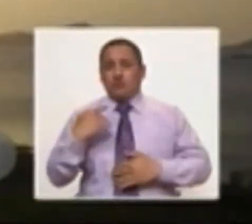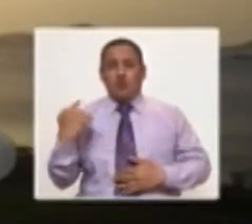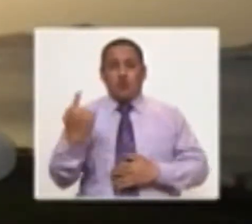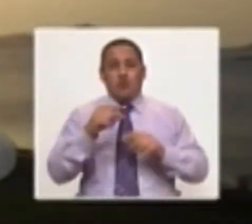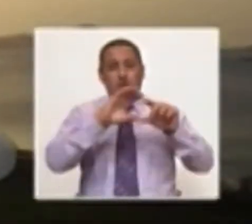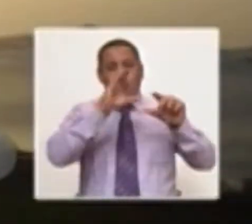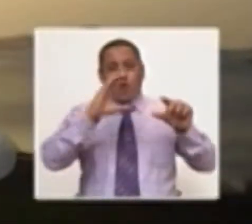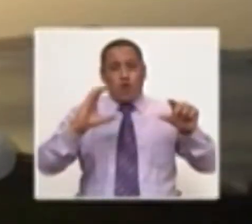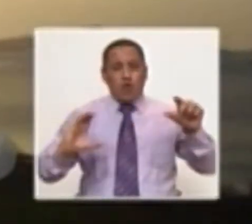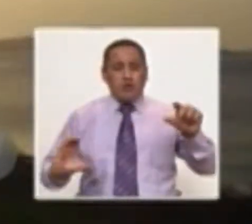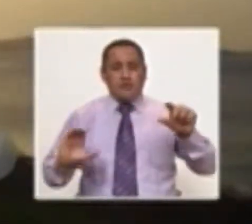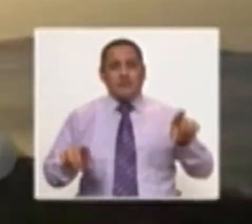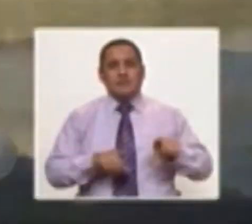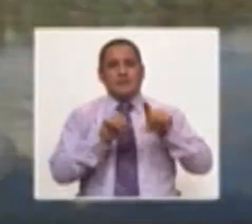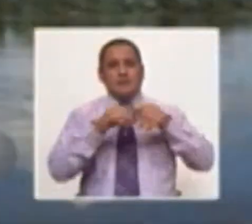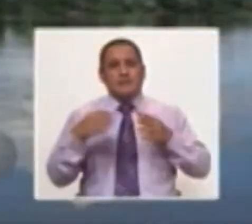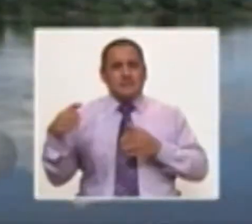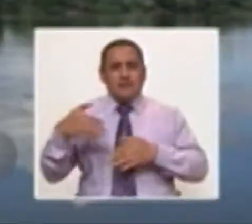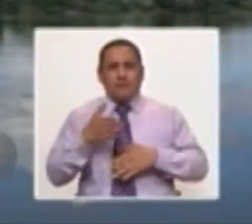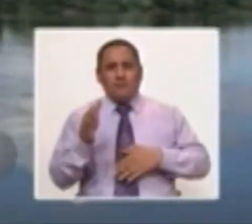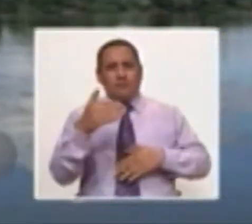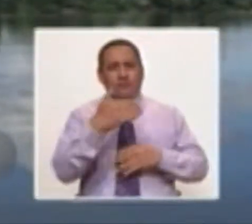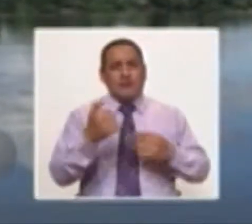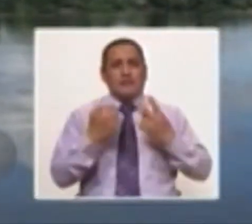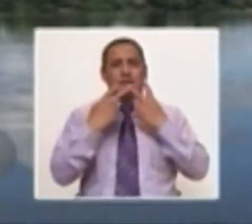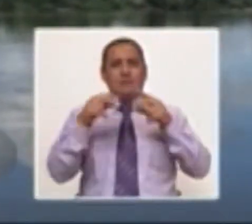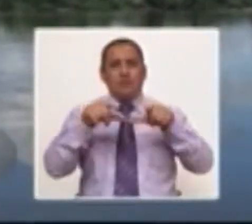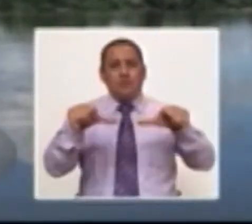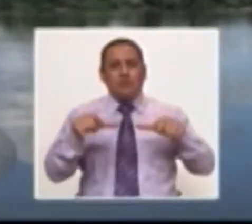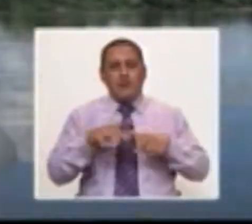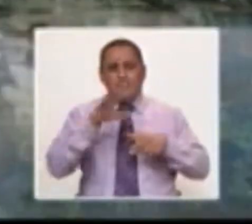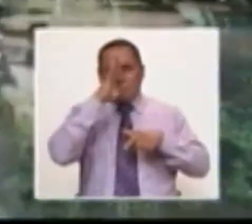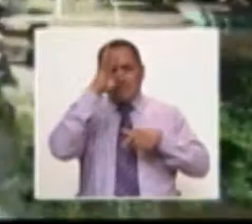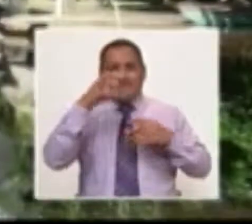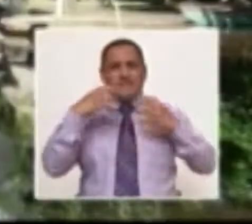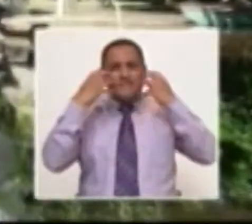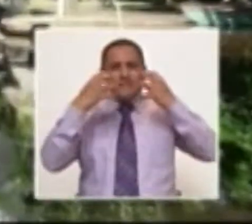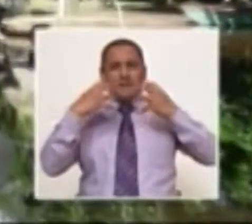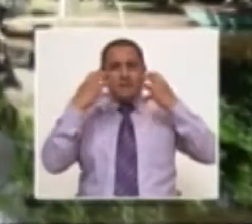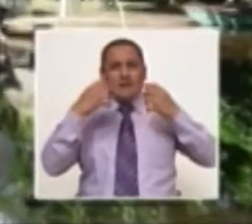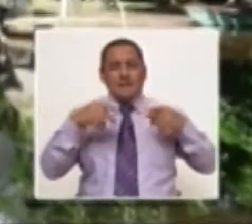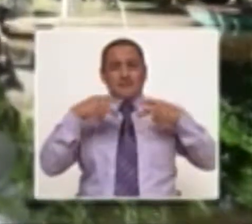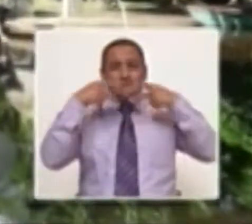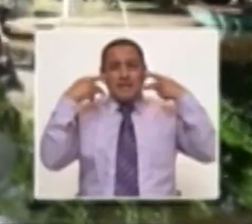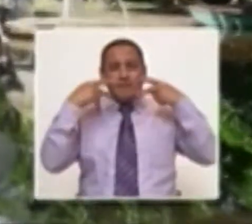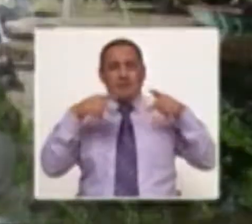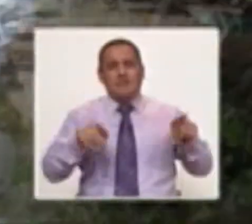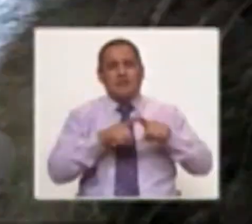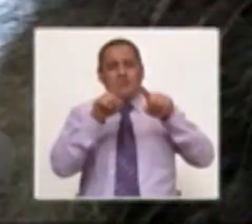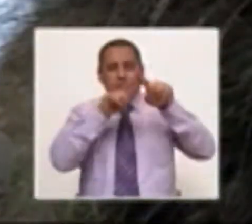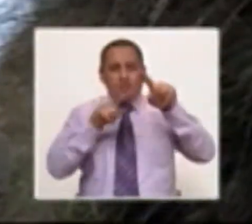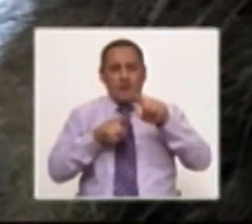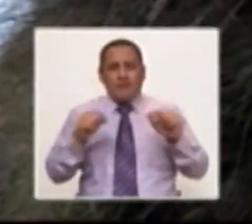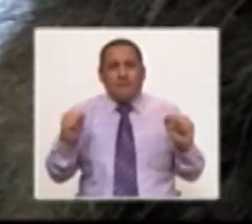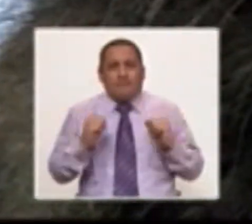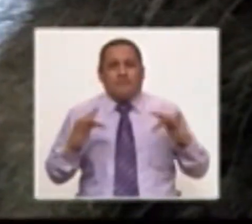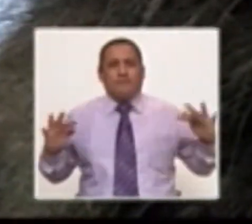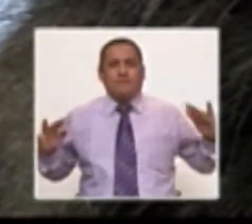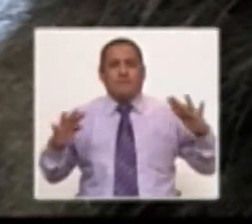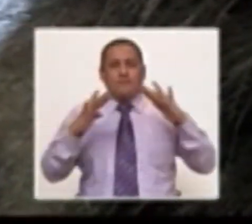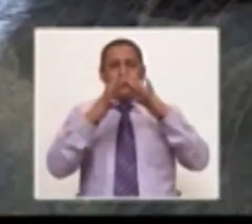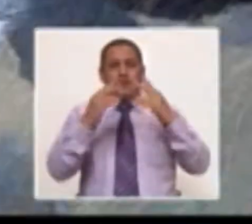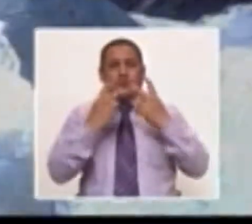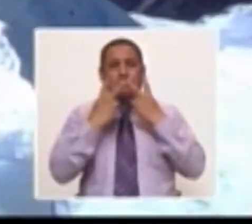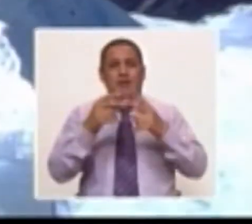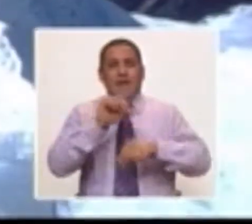el litoral, a los caminos de agua serpenteante que se abren paso entre la espesura verde de la selva, pasando por los helados picos que